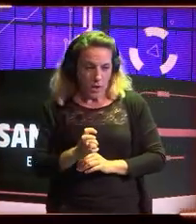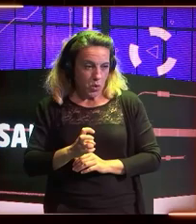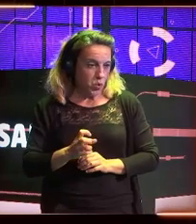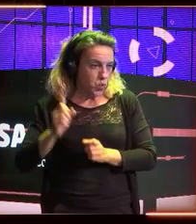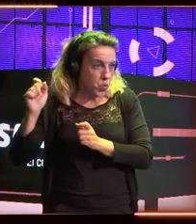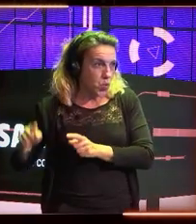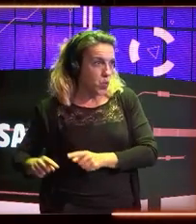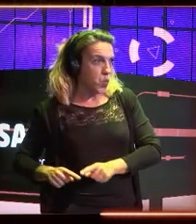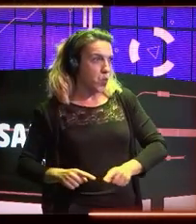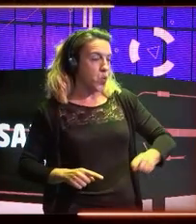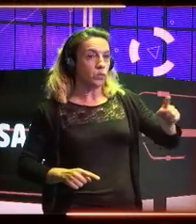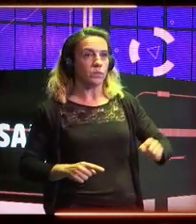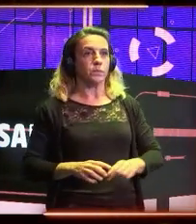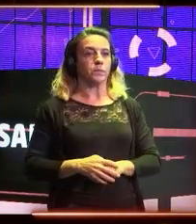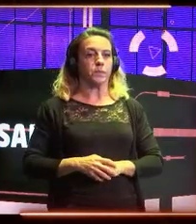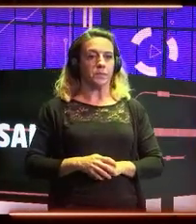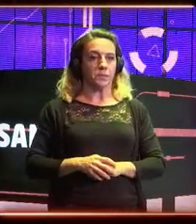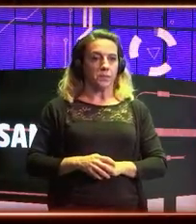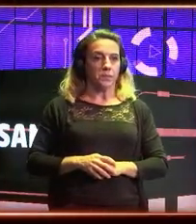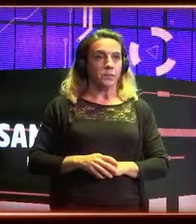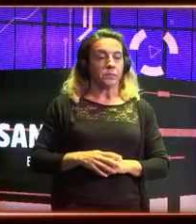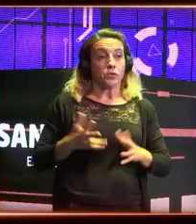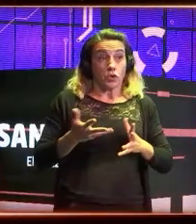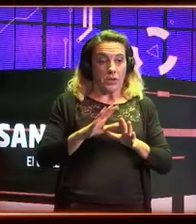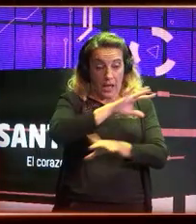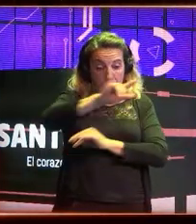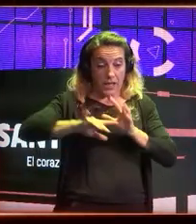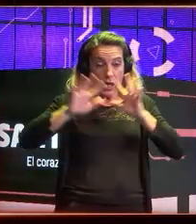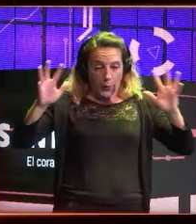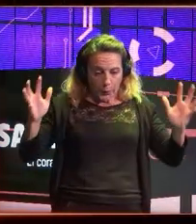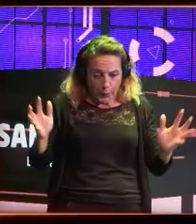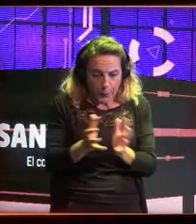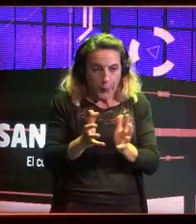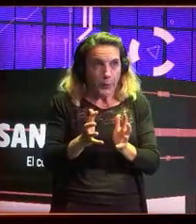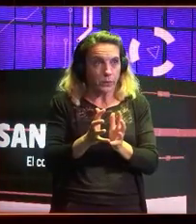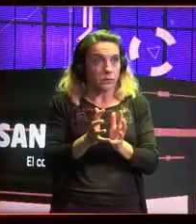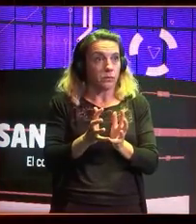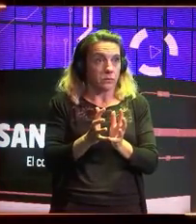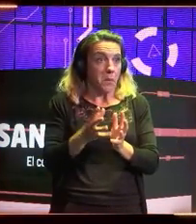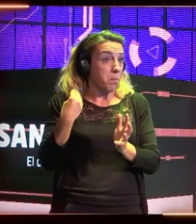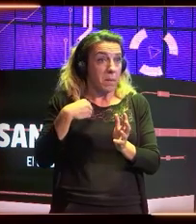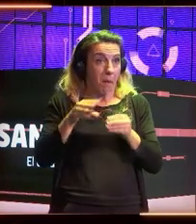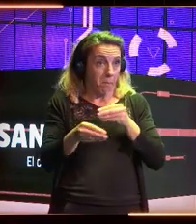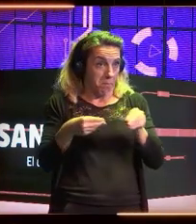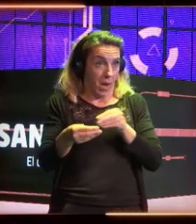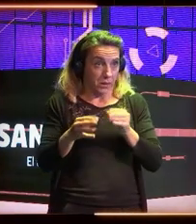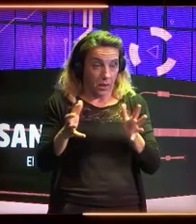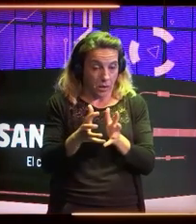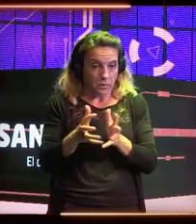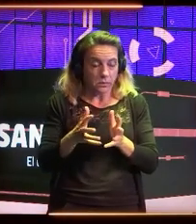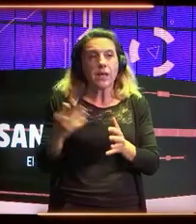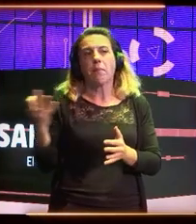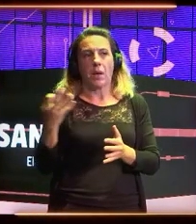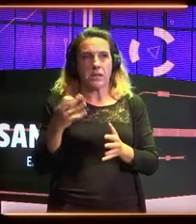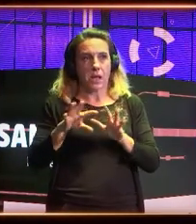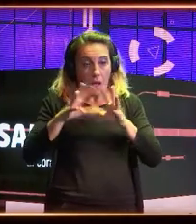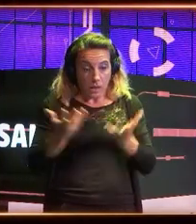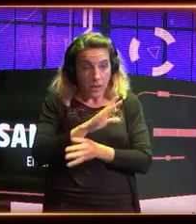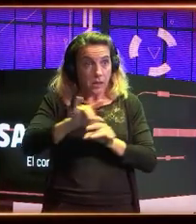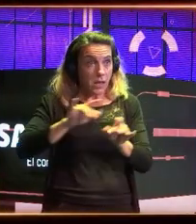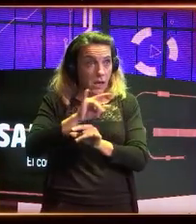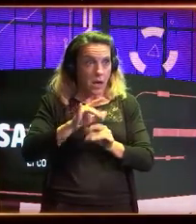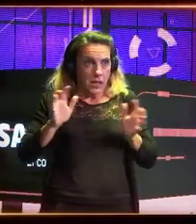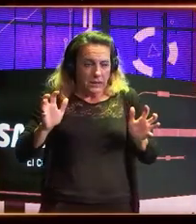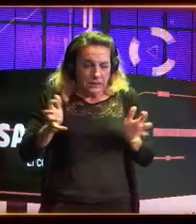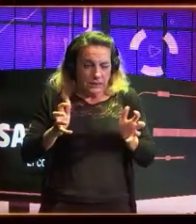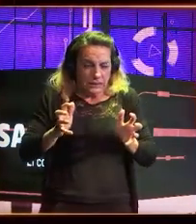hace eh Y encoge la tierra la hace más pequeña pero con la misma masa Qué pasará con la tierra pues se irá